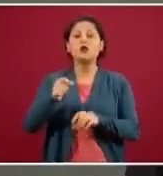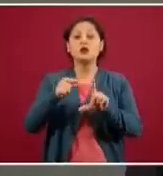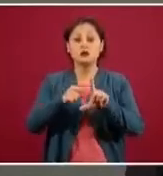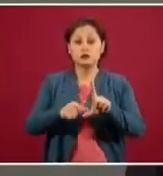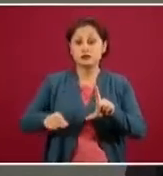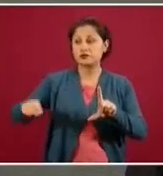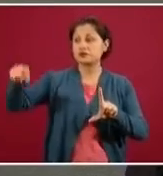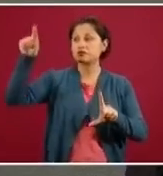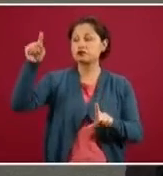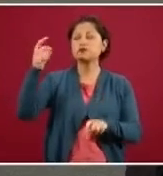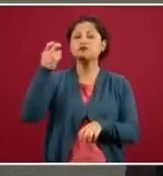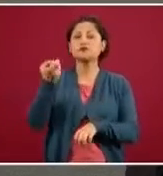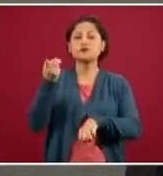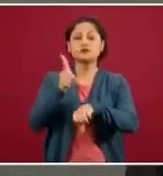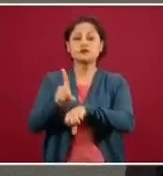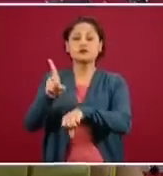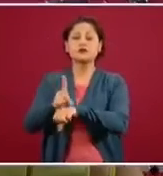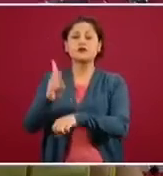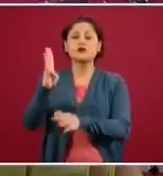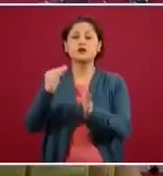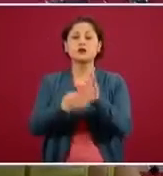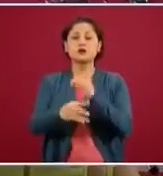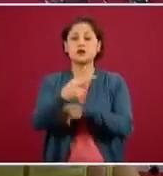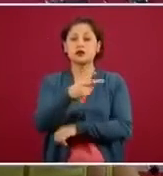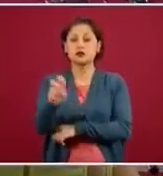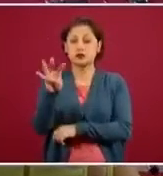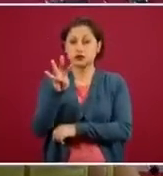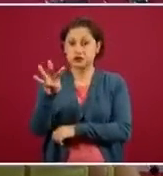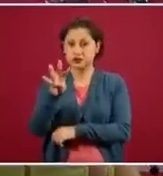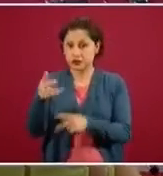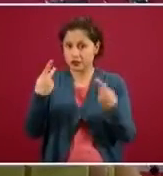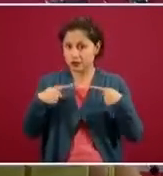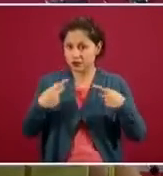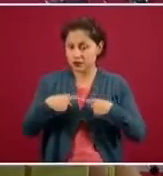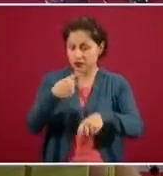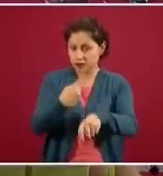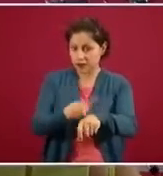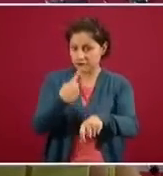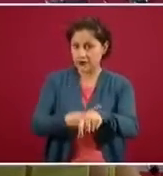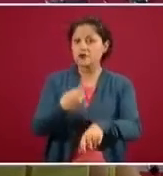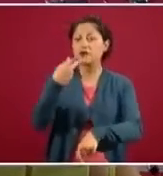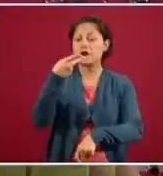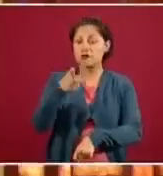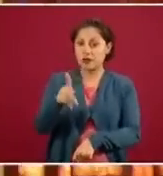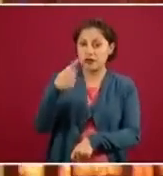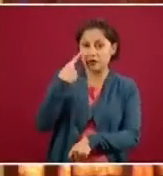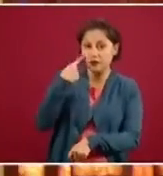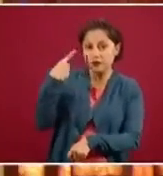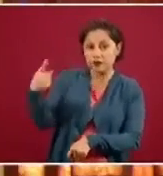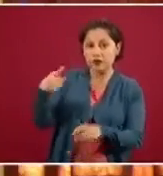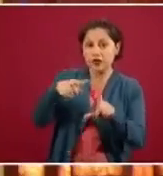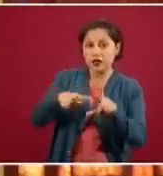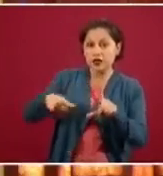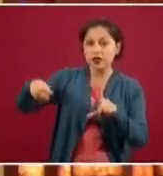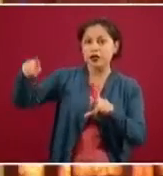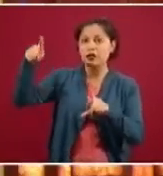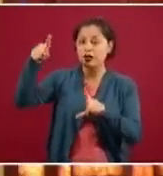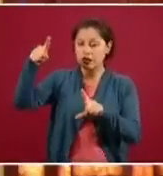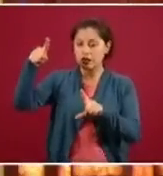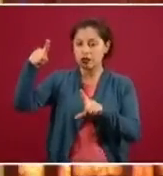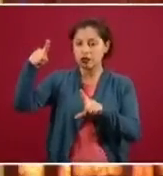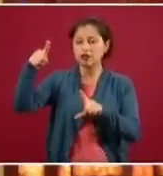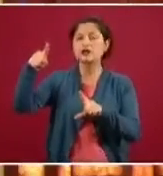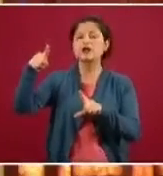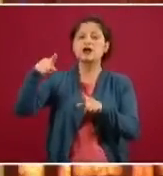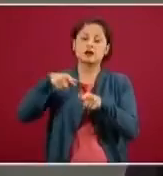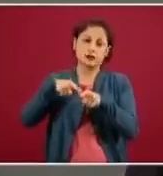aquí están los 4,219 casos, pero también la gráfica que nos muestra los casos incidentes. Y si vemos